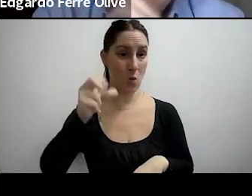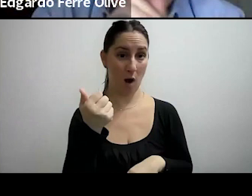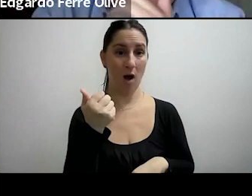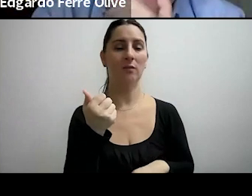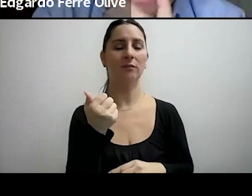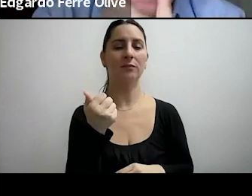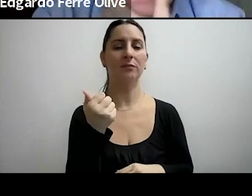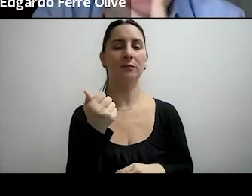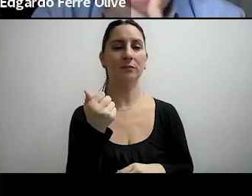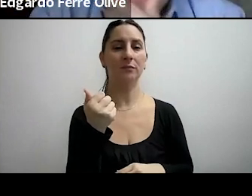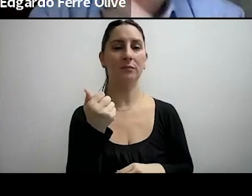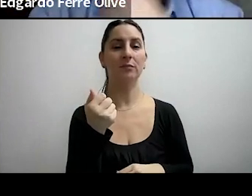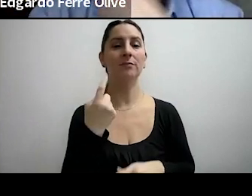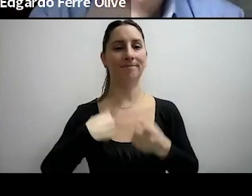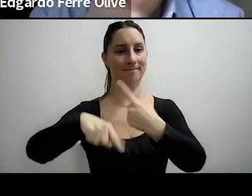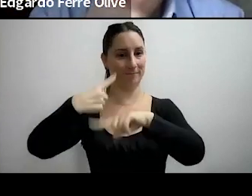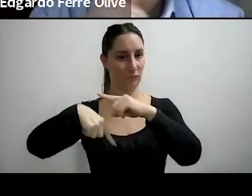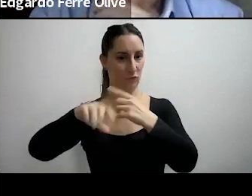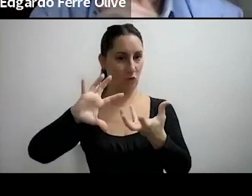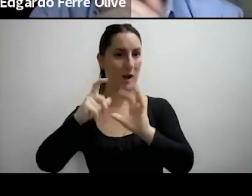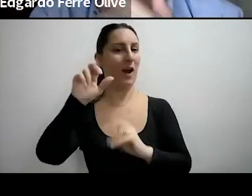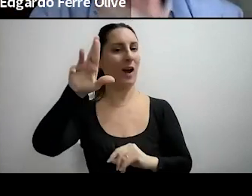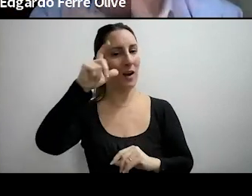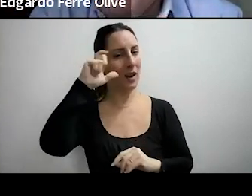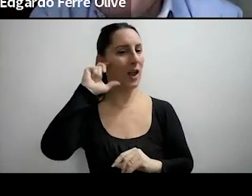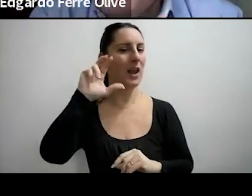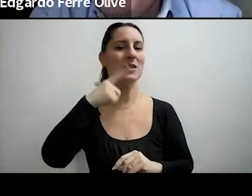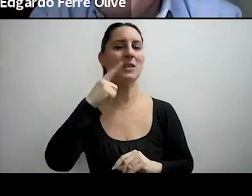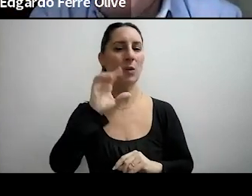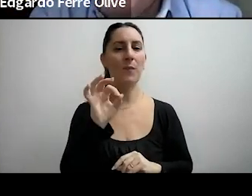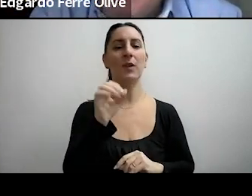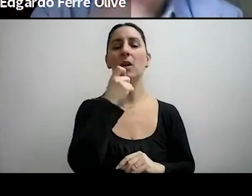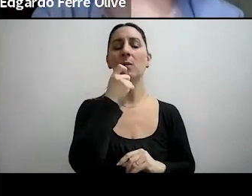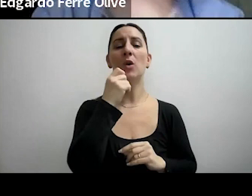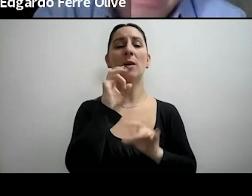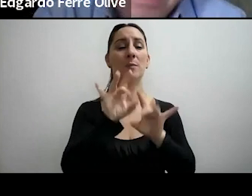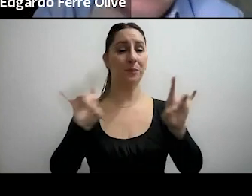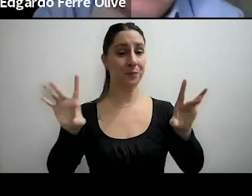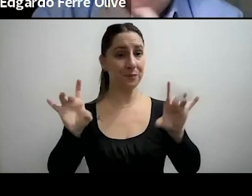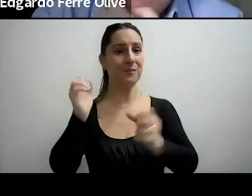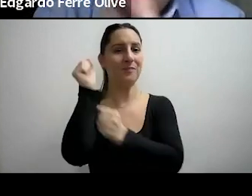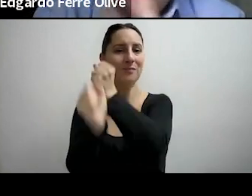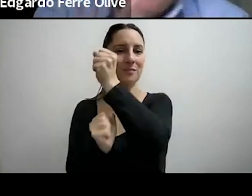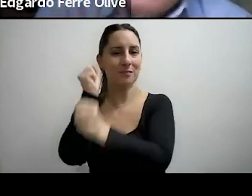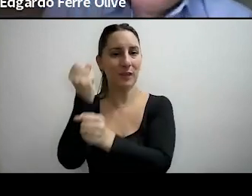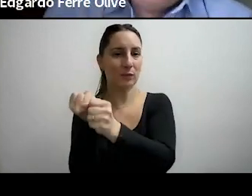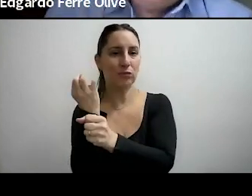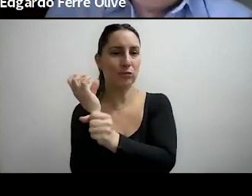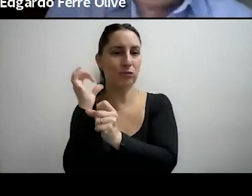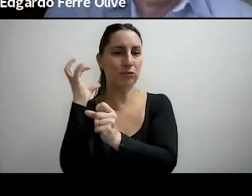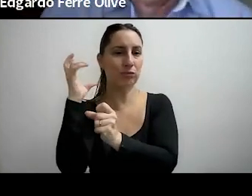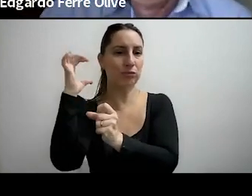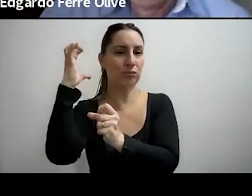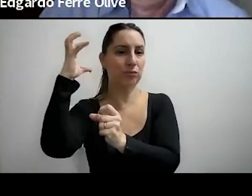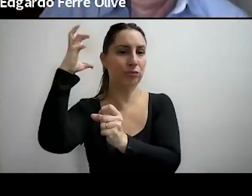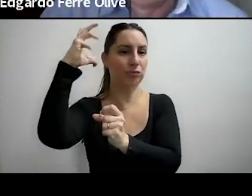carácter regresivo. Sobre emisiones, bueno, los sujetos van a contaminar, van a emitir gases de efecto invernadero, hay que aplicar algún